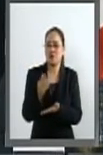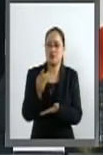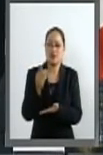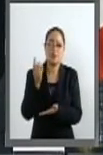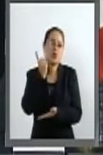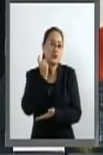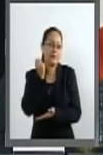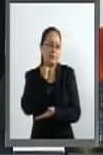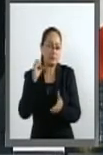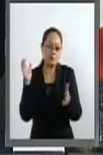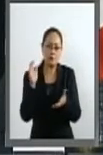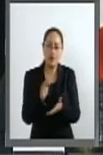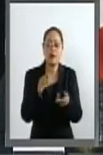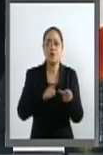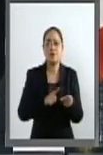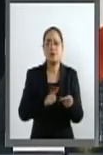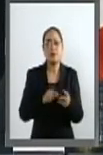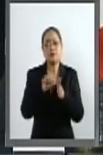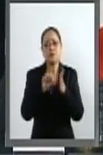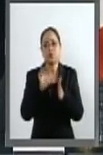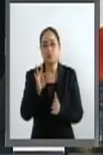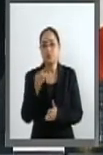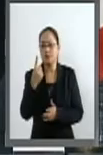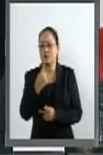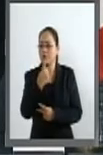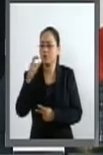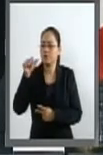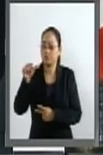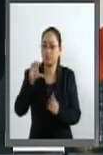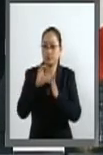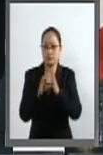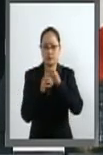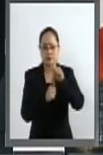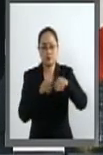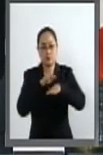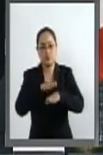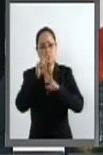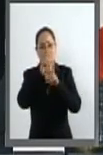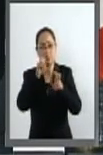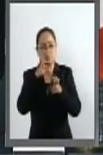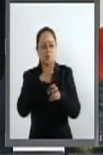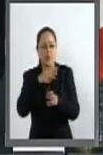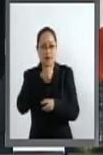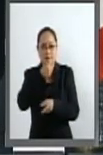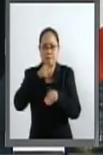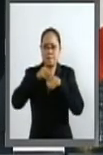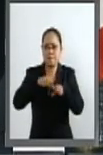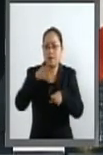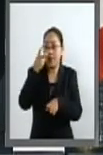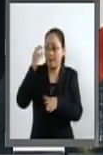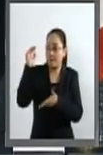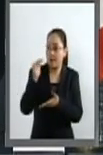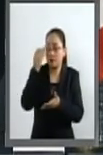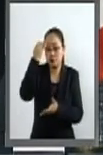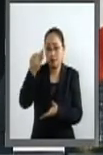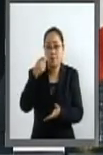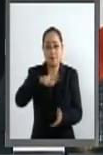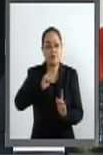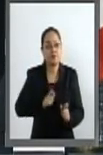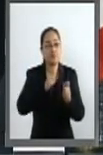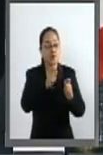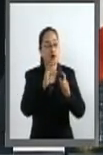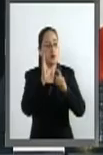federales y el que reforma los artículos 41 y 116 constitucionales en materia de reducción de campaña se turnan a las Comisiones Unidas de